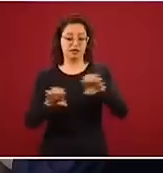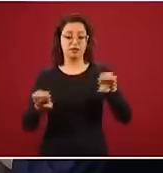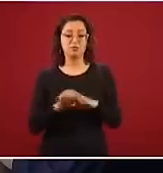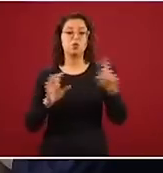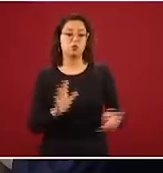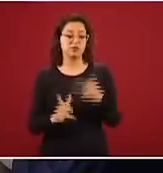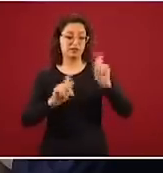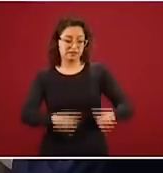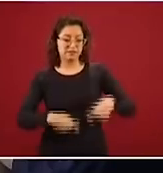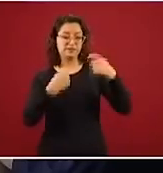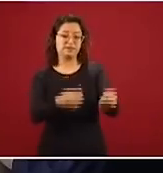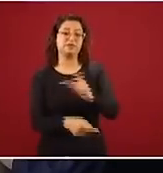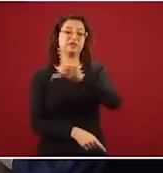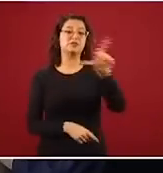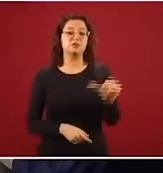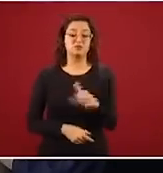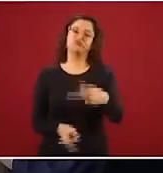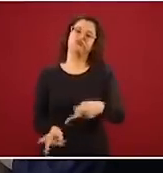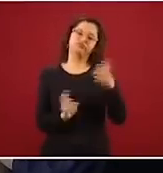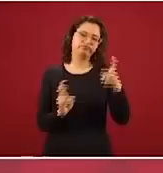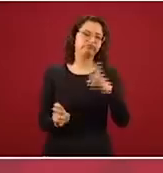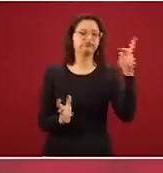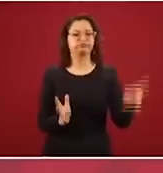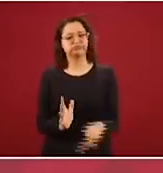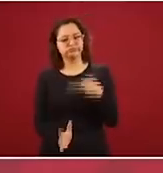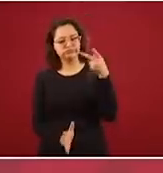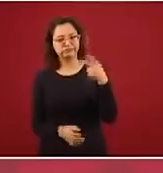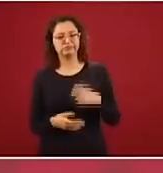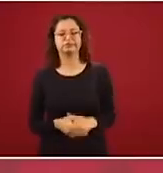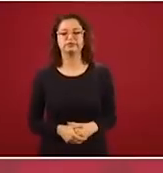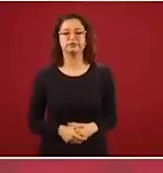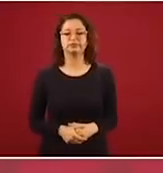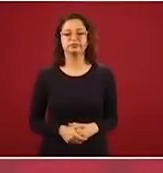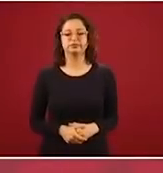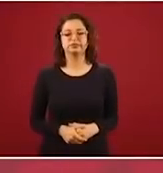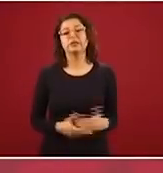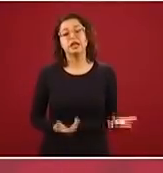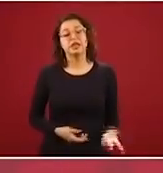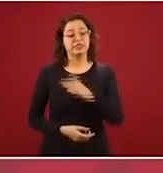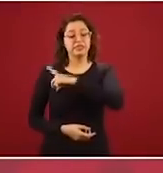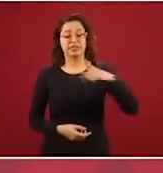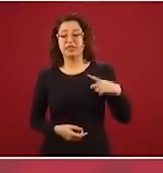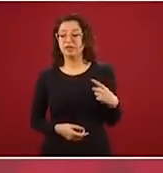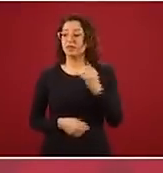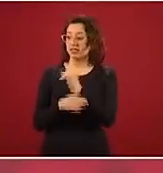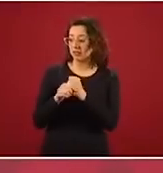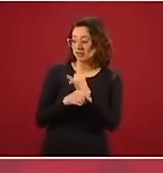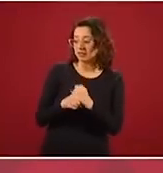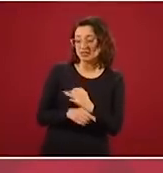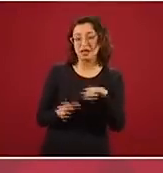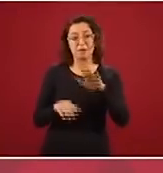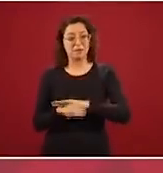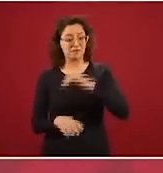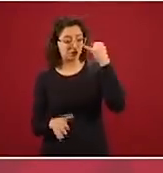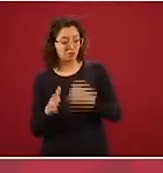mire, esto hay que verlo bien porque también se están llevando a cabo cambios. En el antiguo